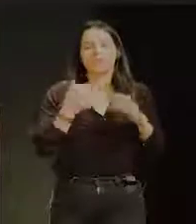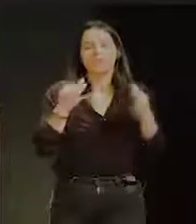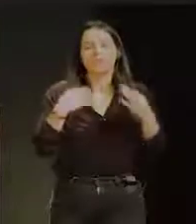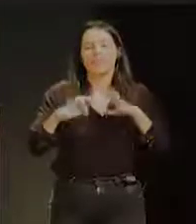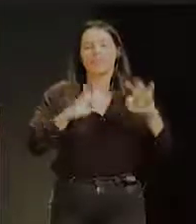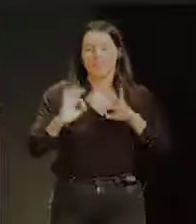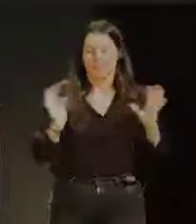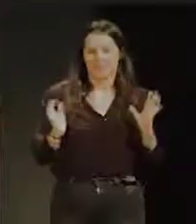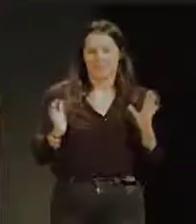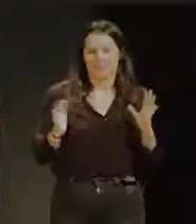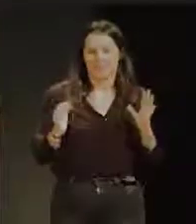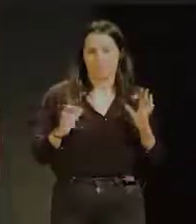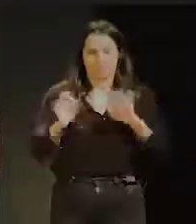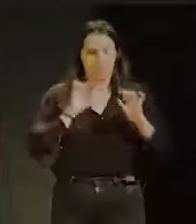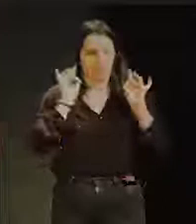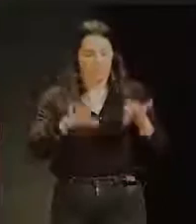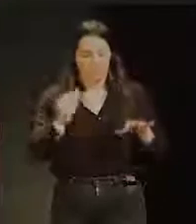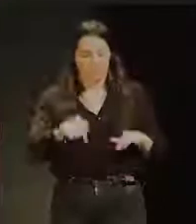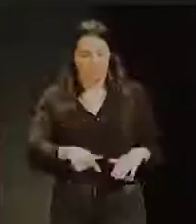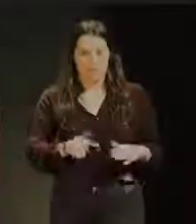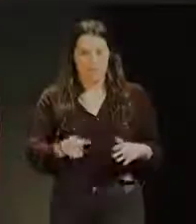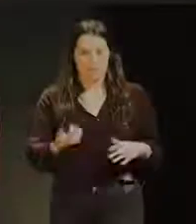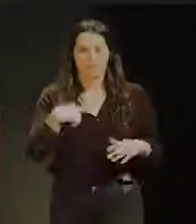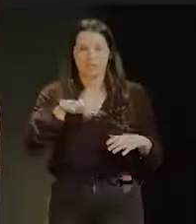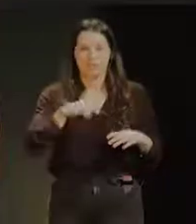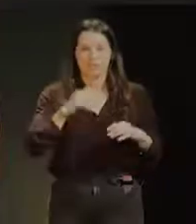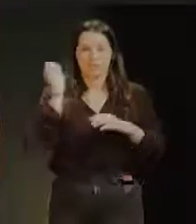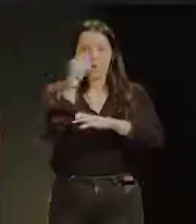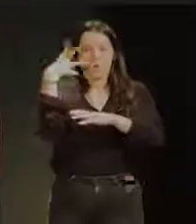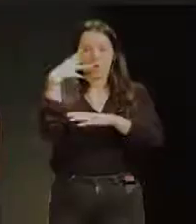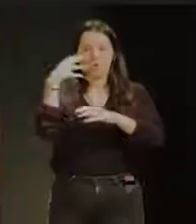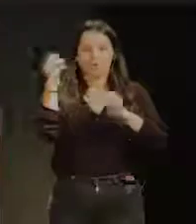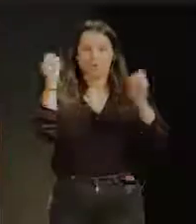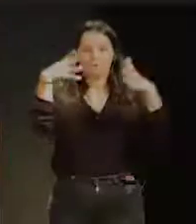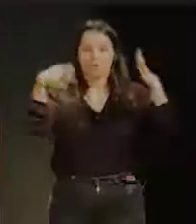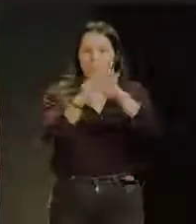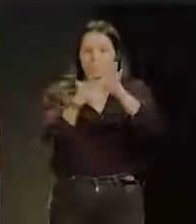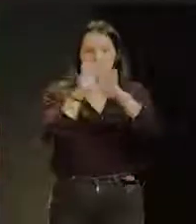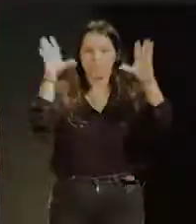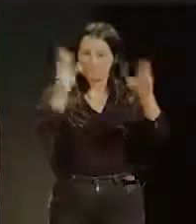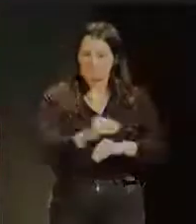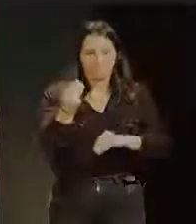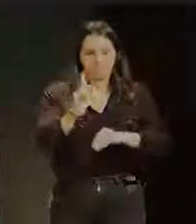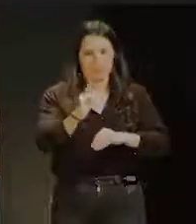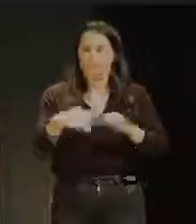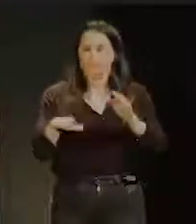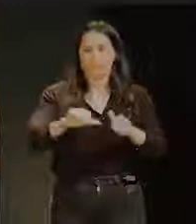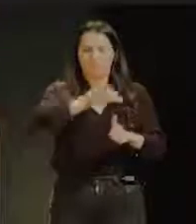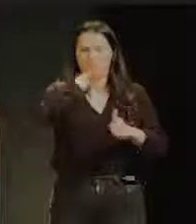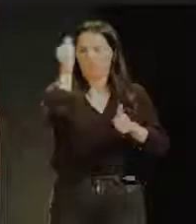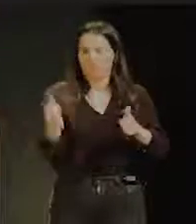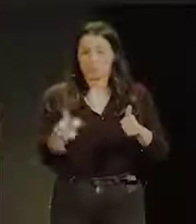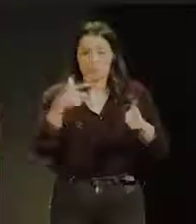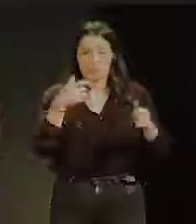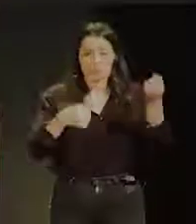teatro como este y dejamos las luces encendidas durante toda la